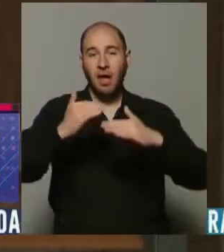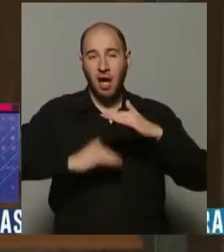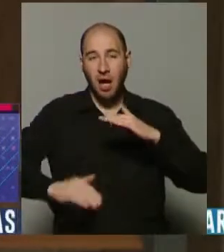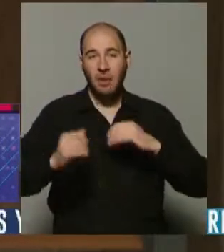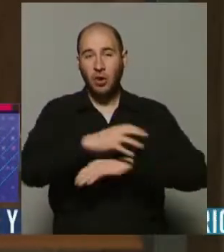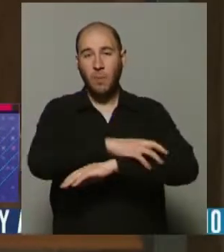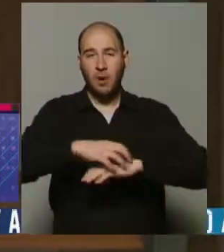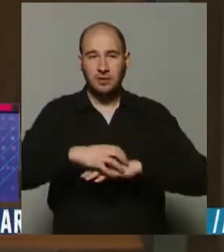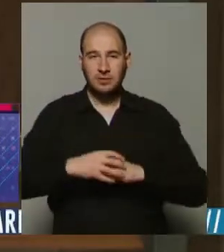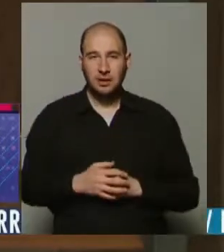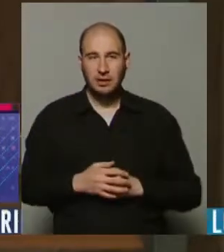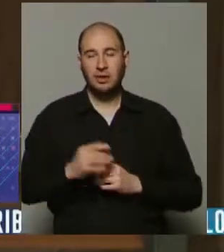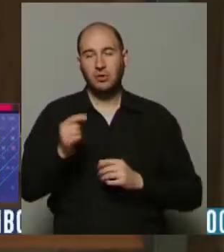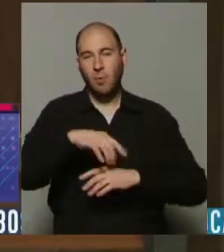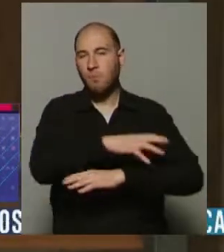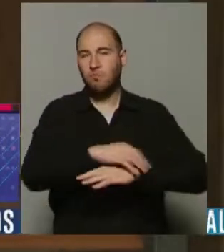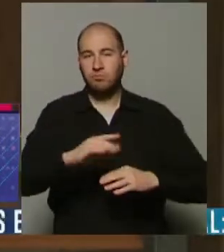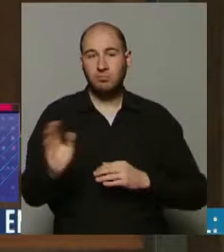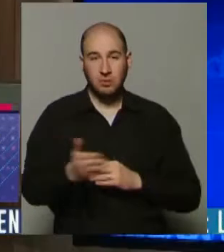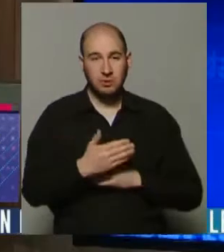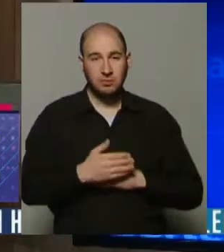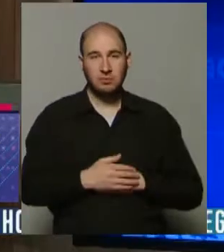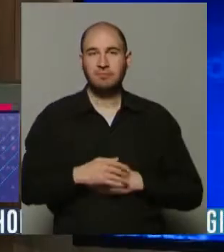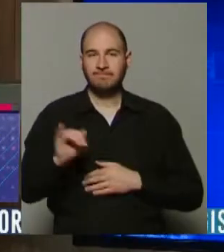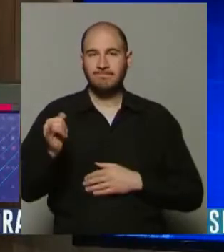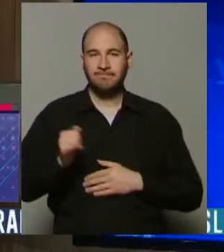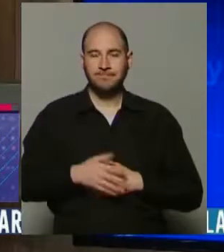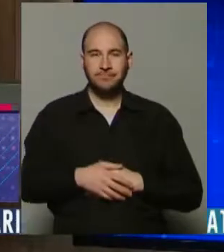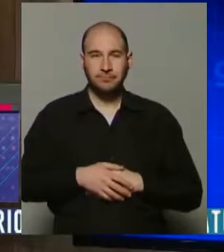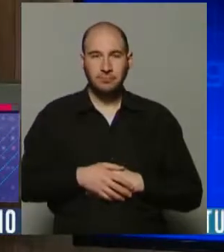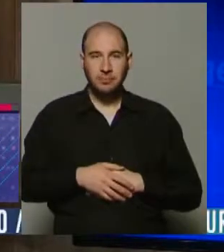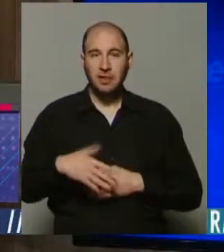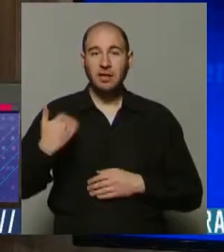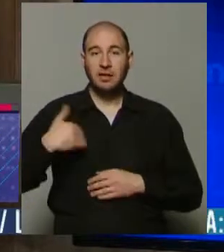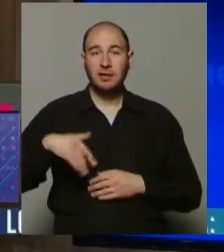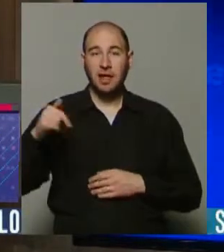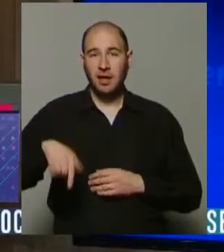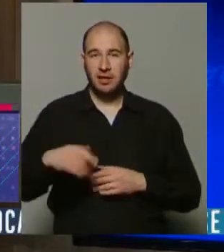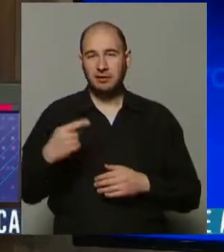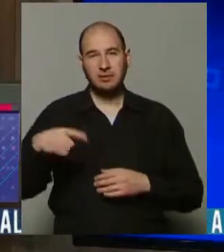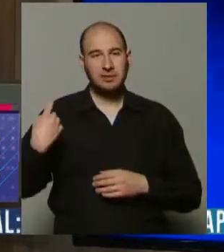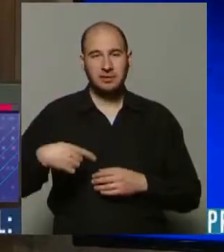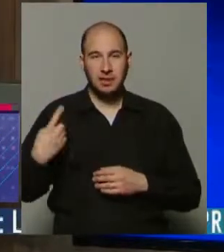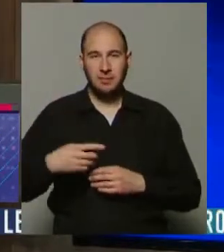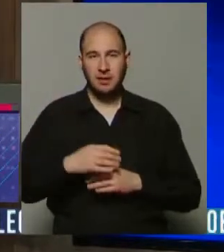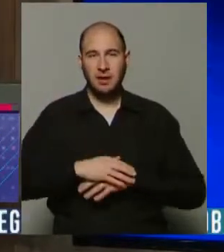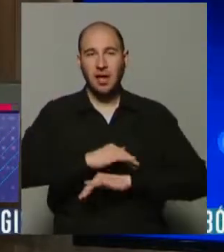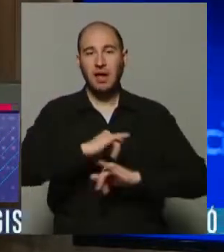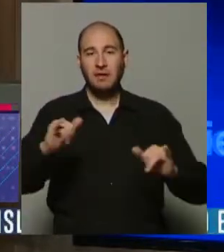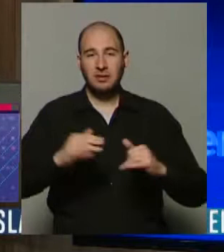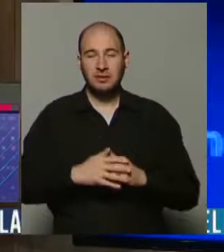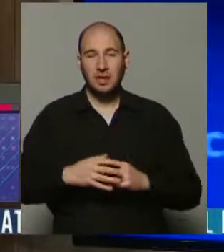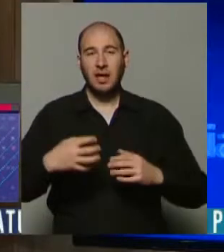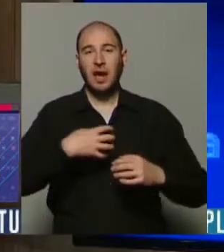debajo de la línea de la pobreza o son considerados pobres, José, ¿no? Sí, en realidad en Argentina tradicionalmente siempre se conoció como